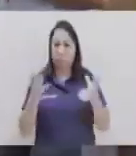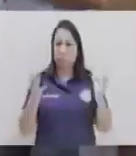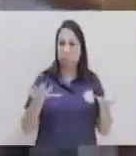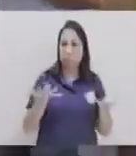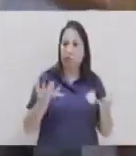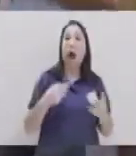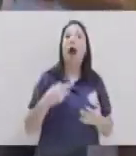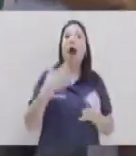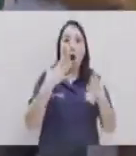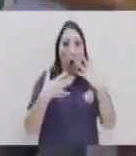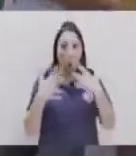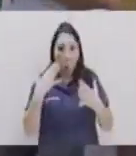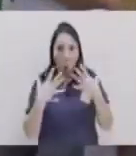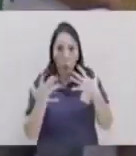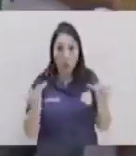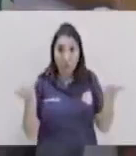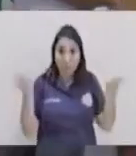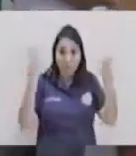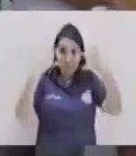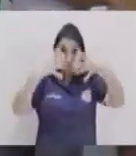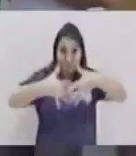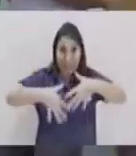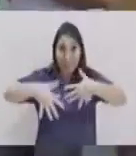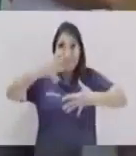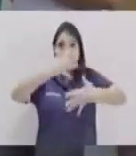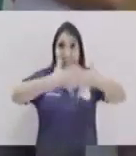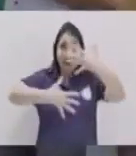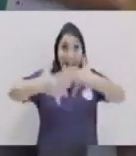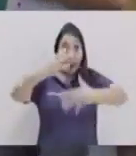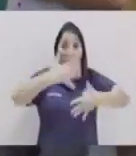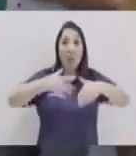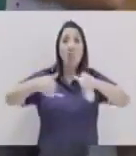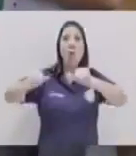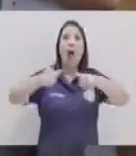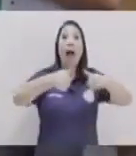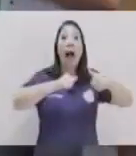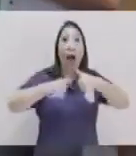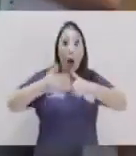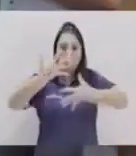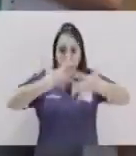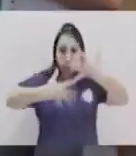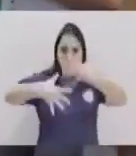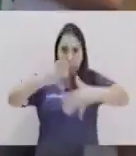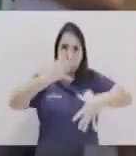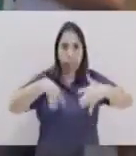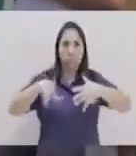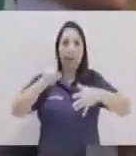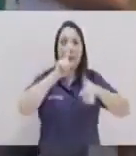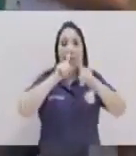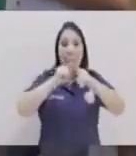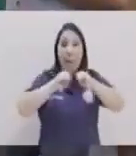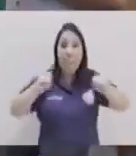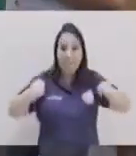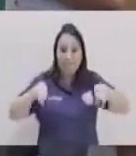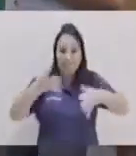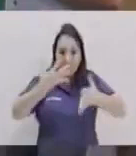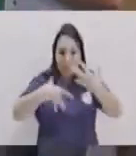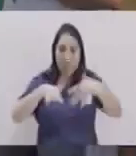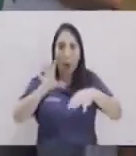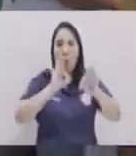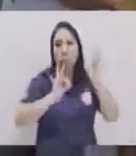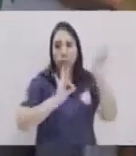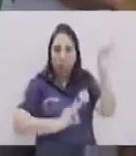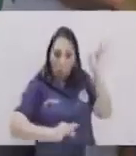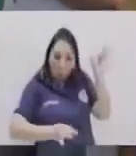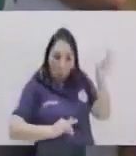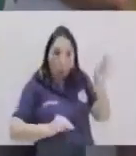un pigmento que mezclado con agua o con cualquier otra sustancia aplicado sobre una superficie da como